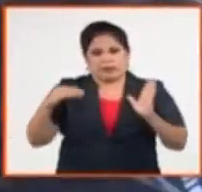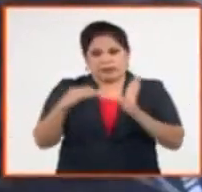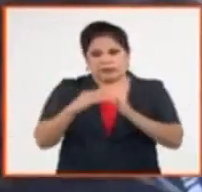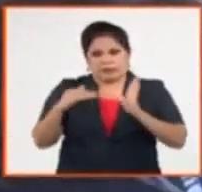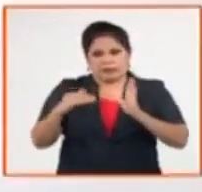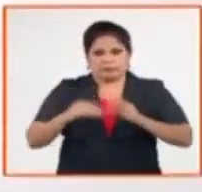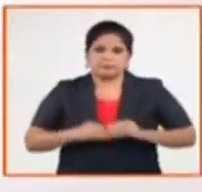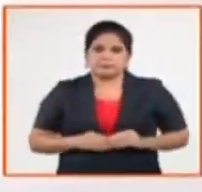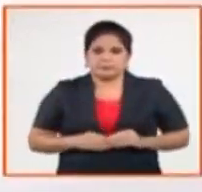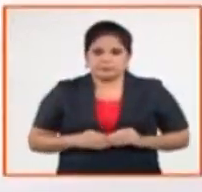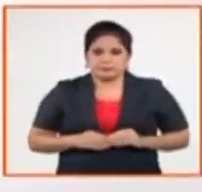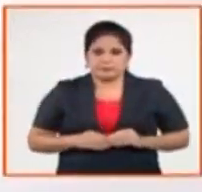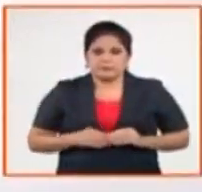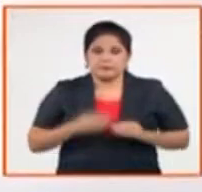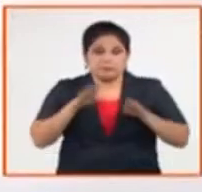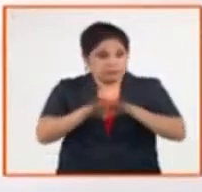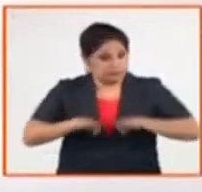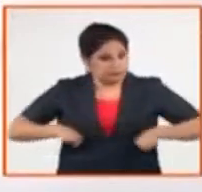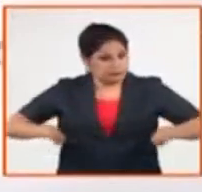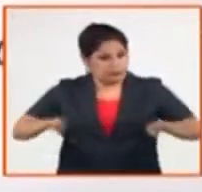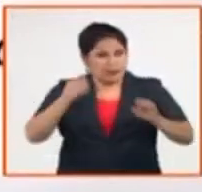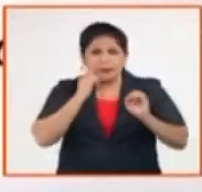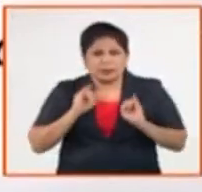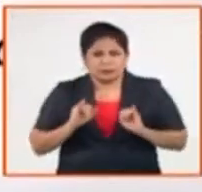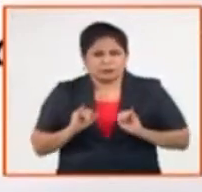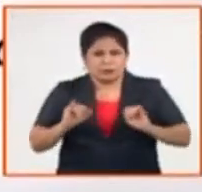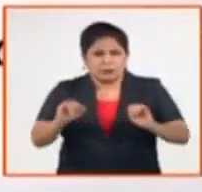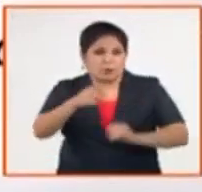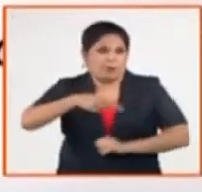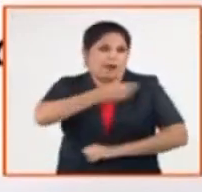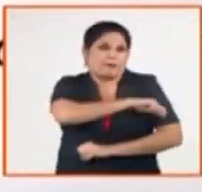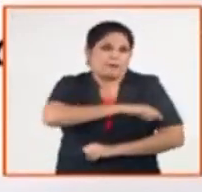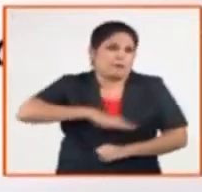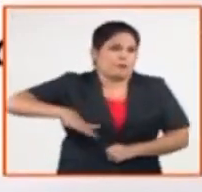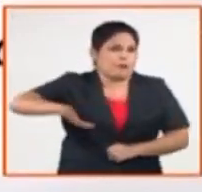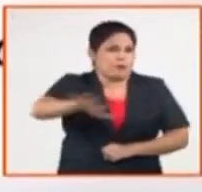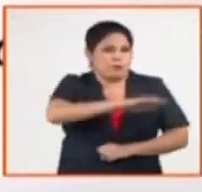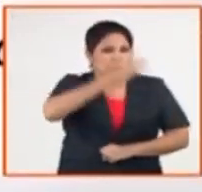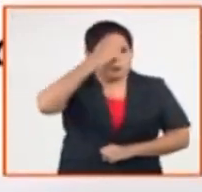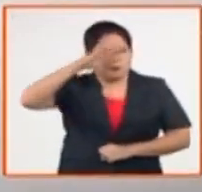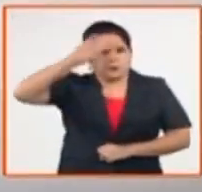meridiano. Mesa Redonda, más allá de la noticia.